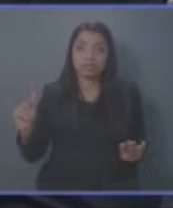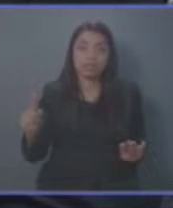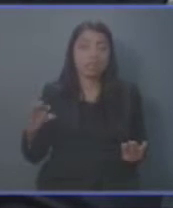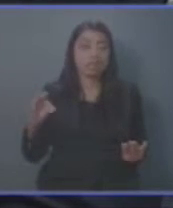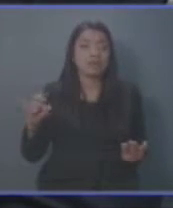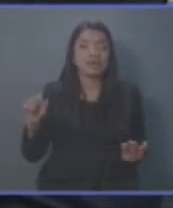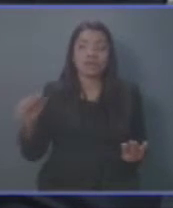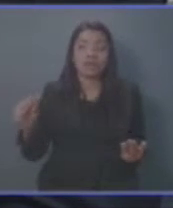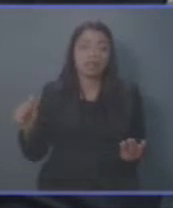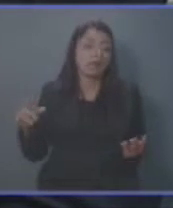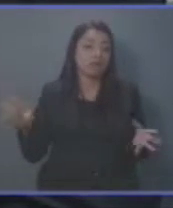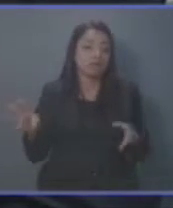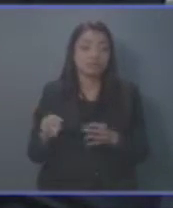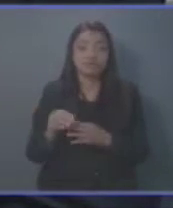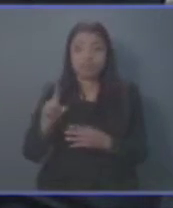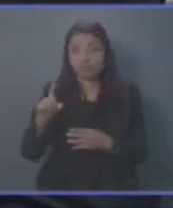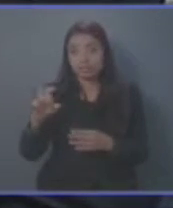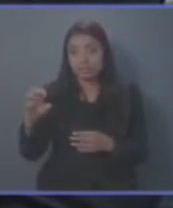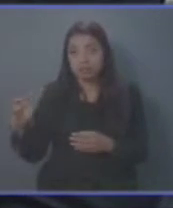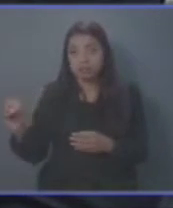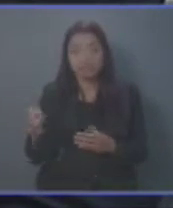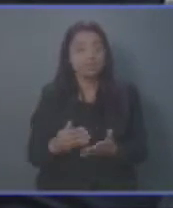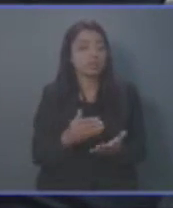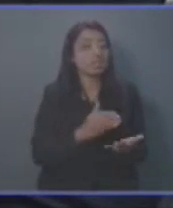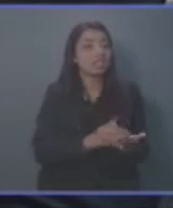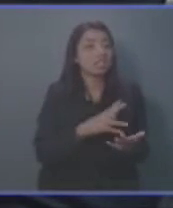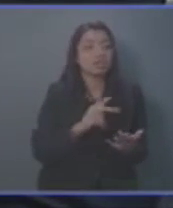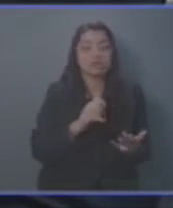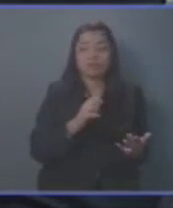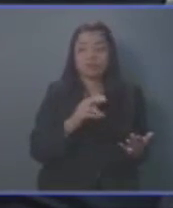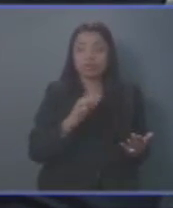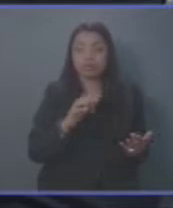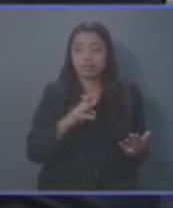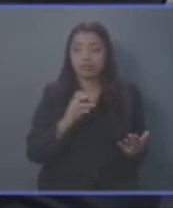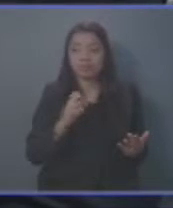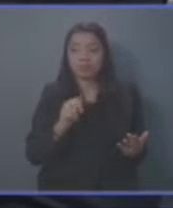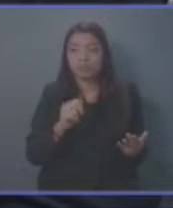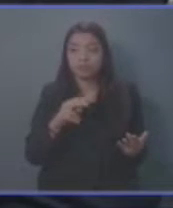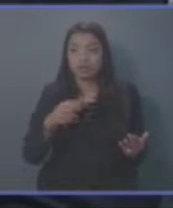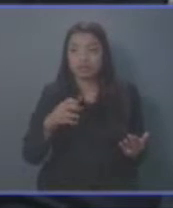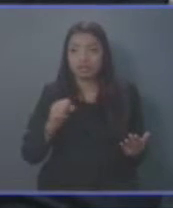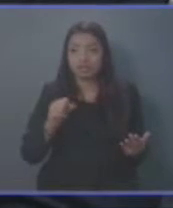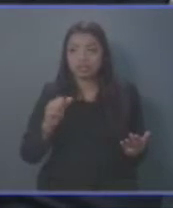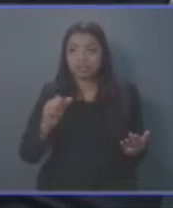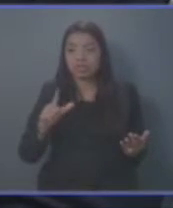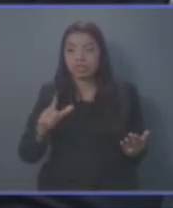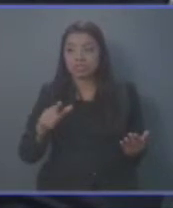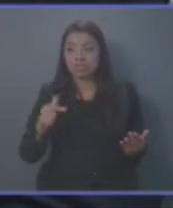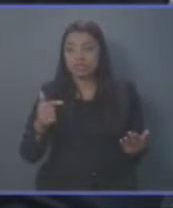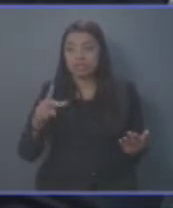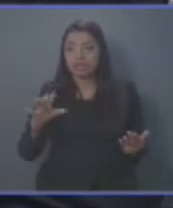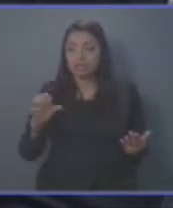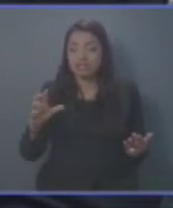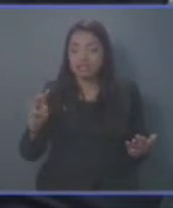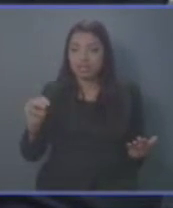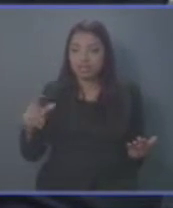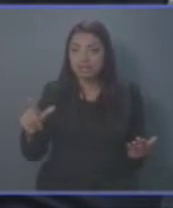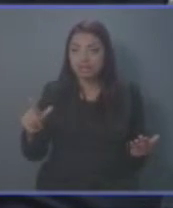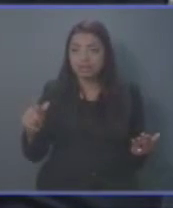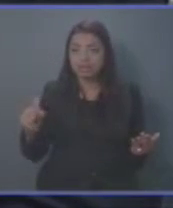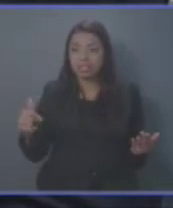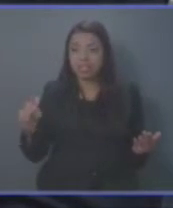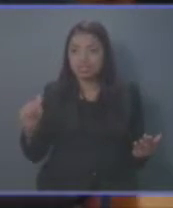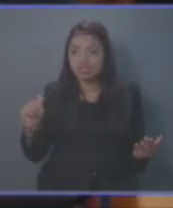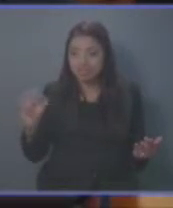cantidad 100. Metformin HCl 500 miligramos 60